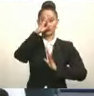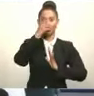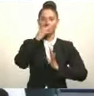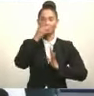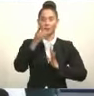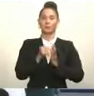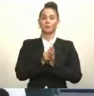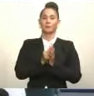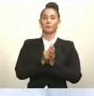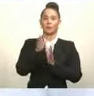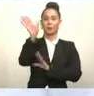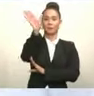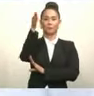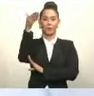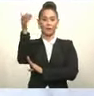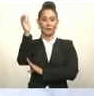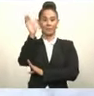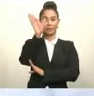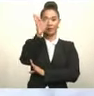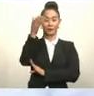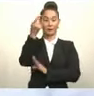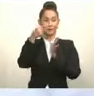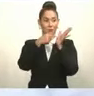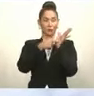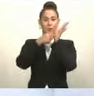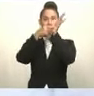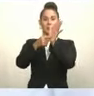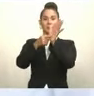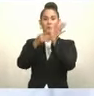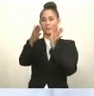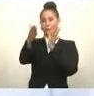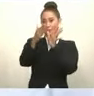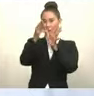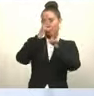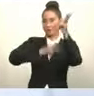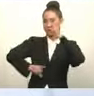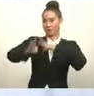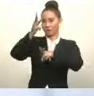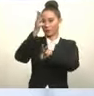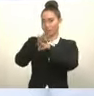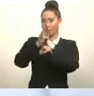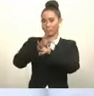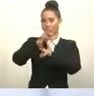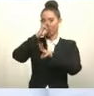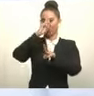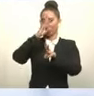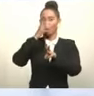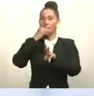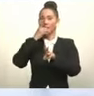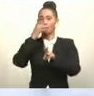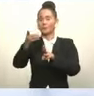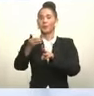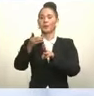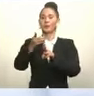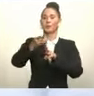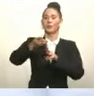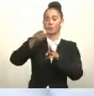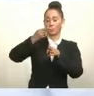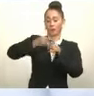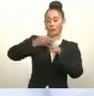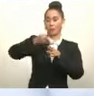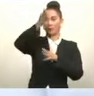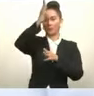La enseña tricolor que nos identifica ante el mundo como la nación abrazada a su lema de Dios,